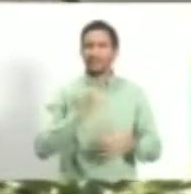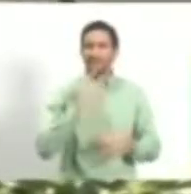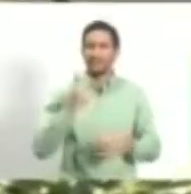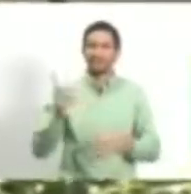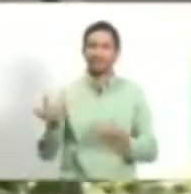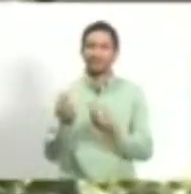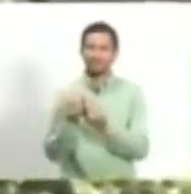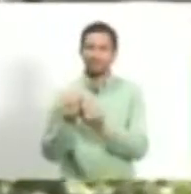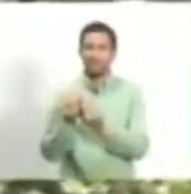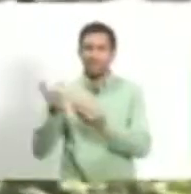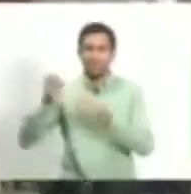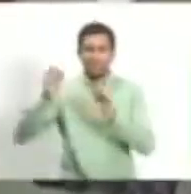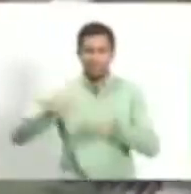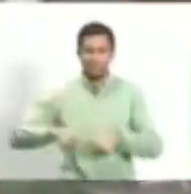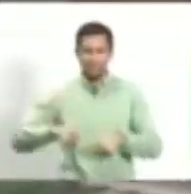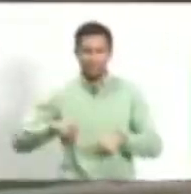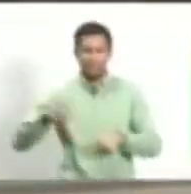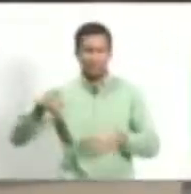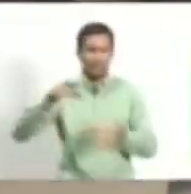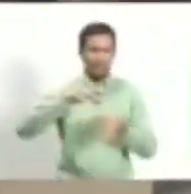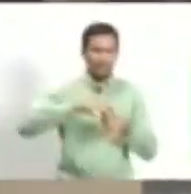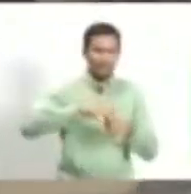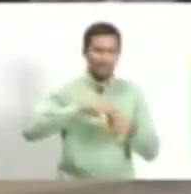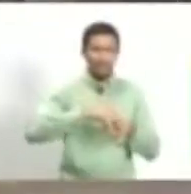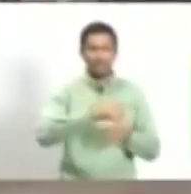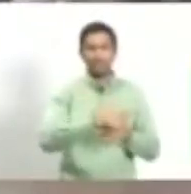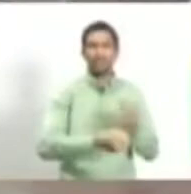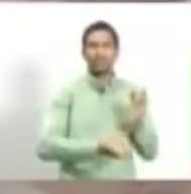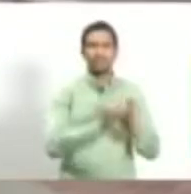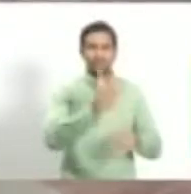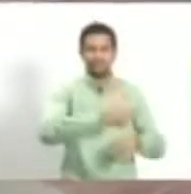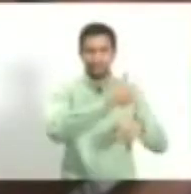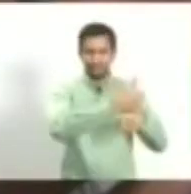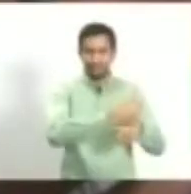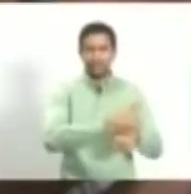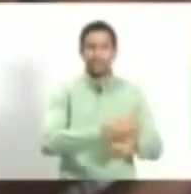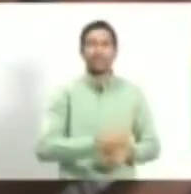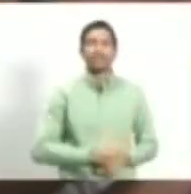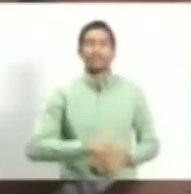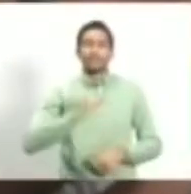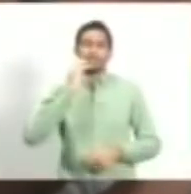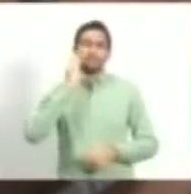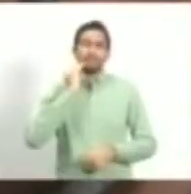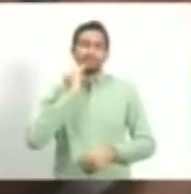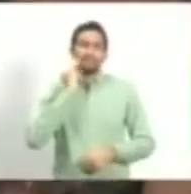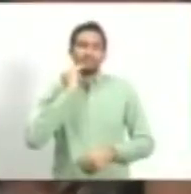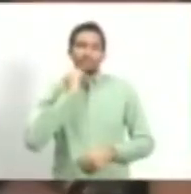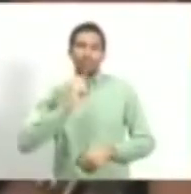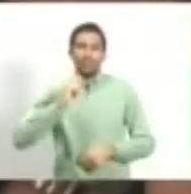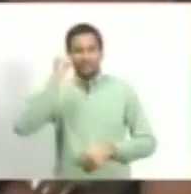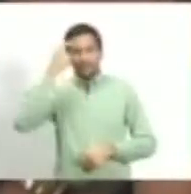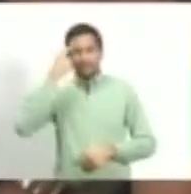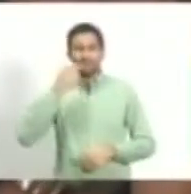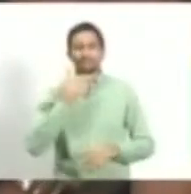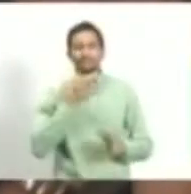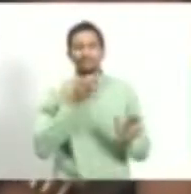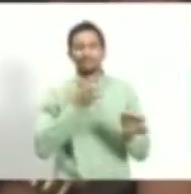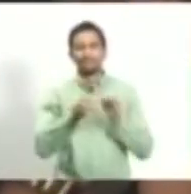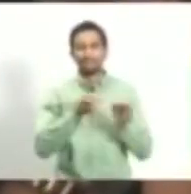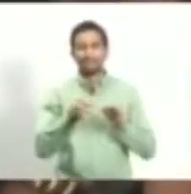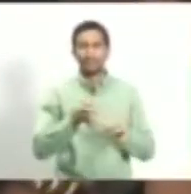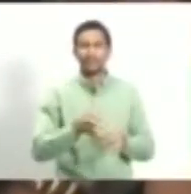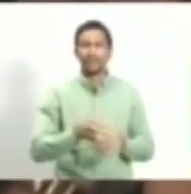su validez para ejercer el voto en la elección del nuevo rector. Ante esta situación, el gobernador Verano explicó. Al doctor César